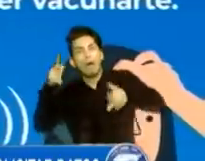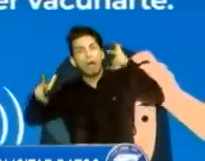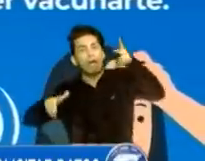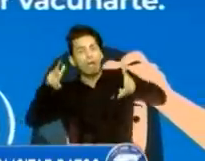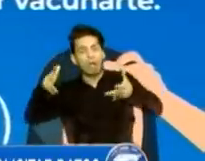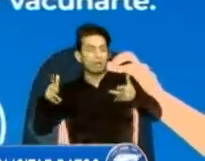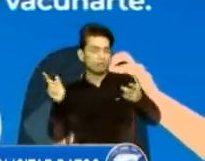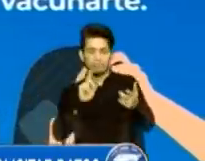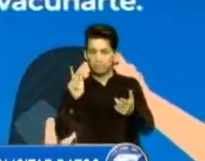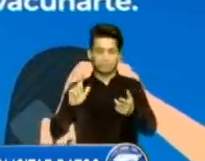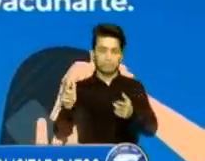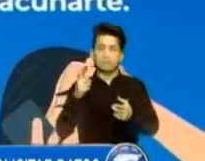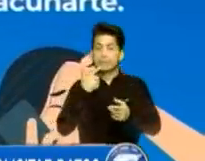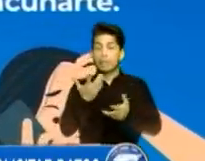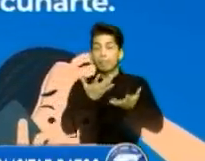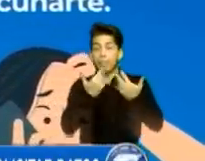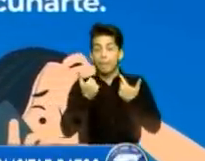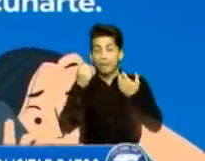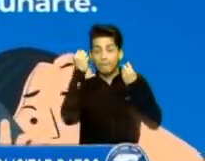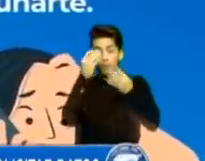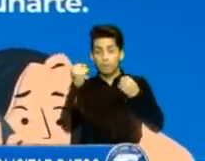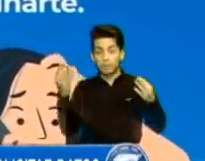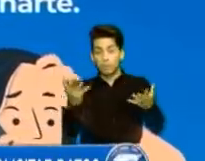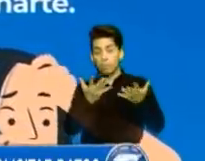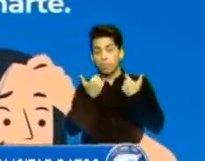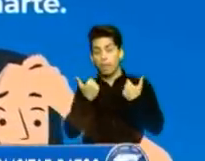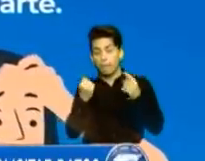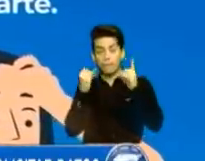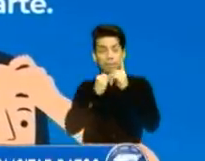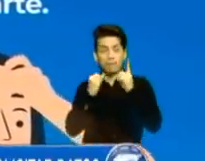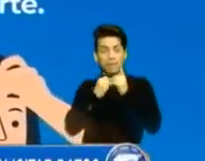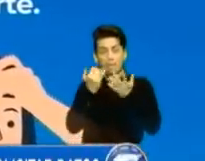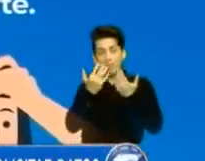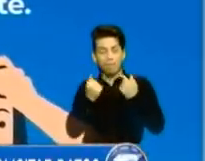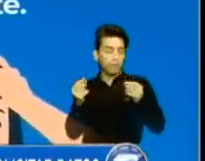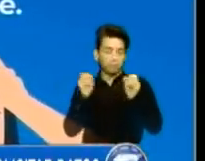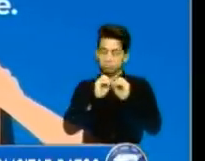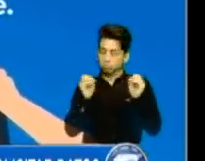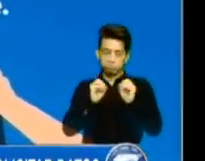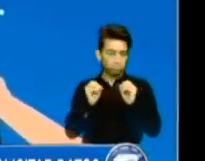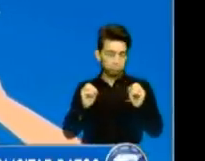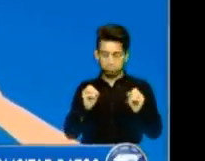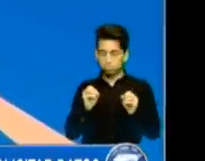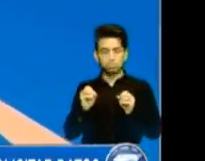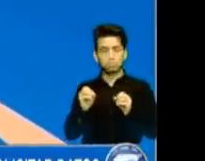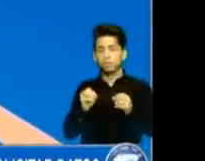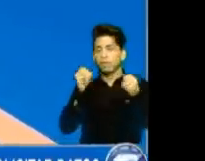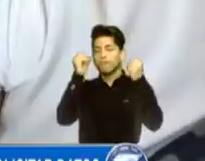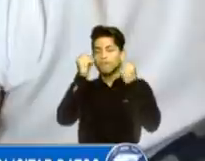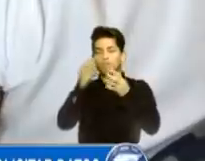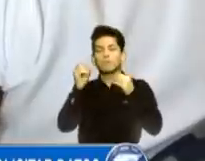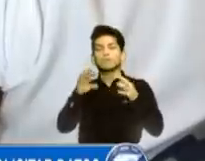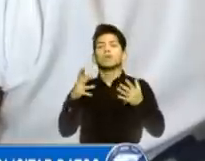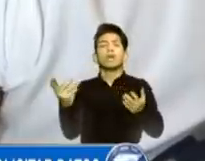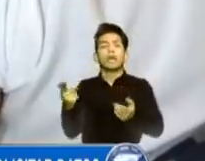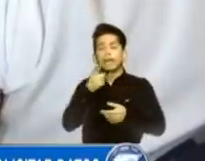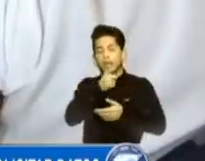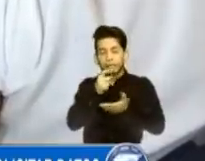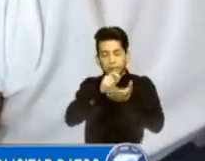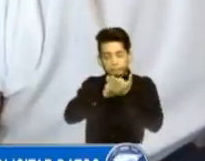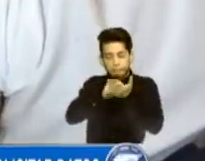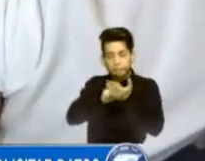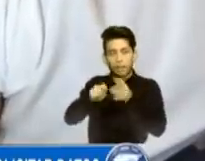le soliciten una información o algo que no tenga nada que ver. La información que se registra va a un